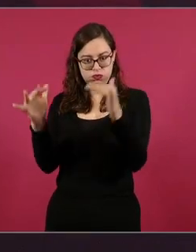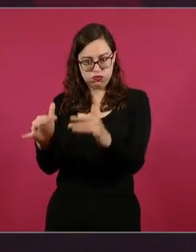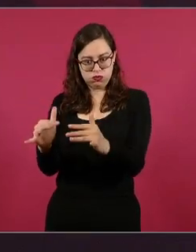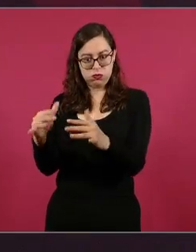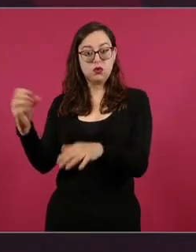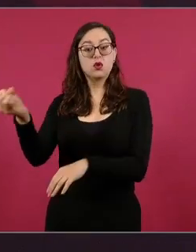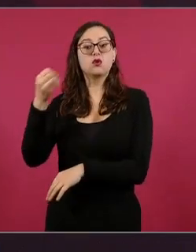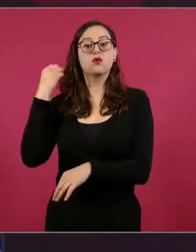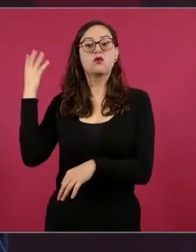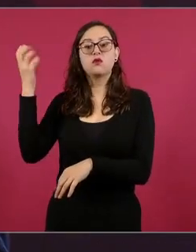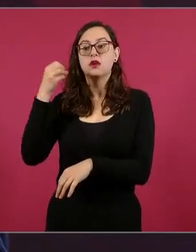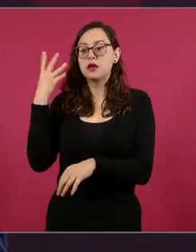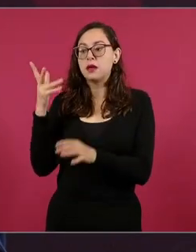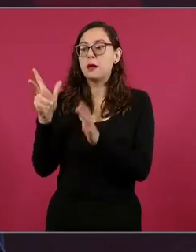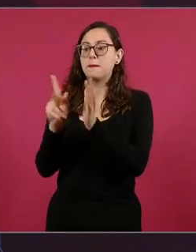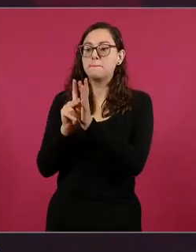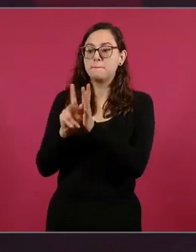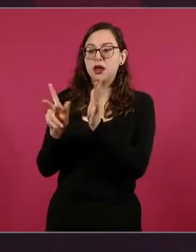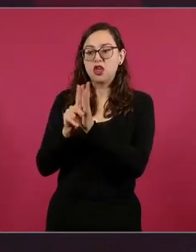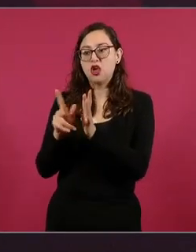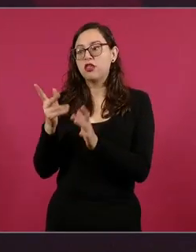no convencionales,